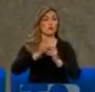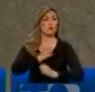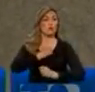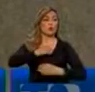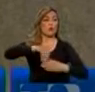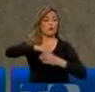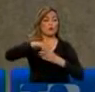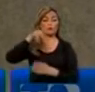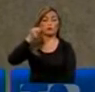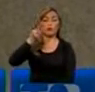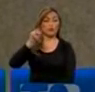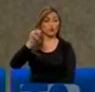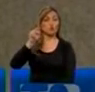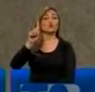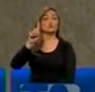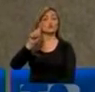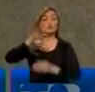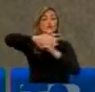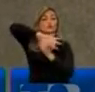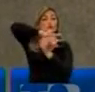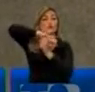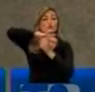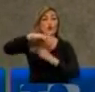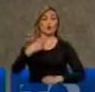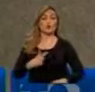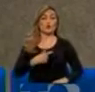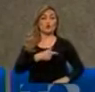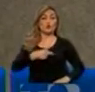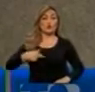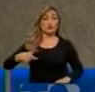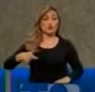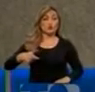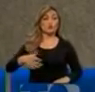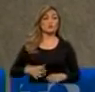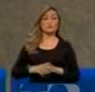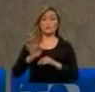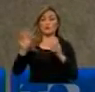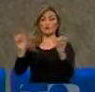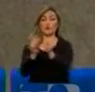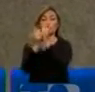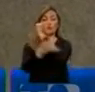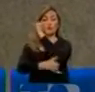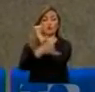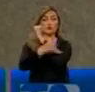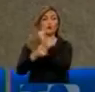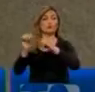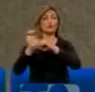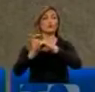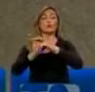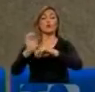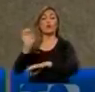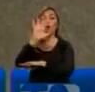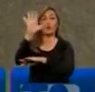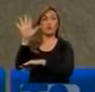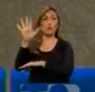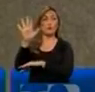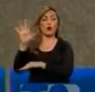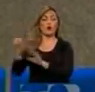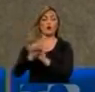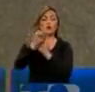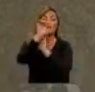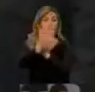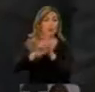la Embajada de Suiza. La Unión Europea está ultimando gestiones para aportar recursos como socio y